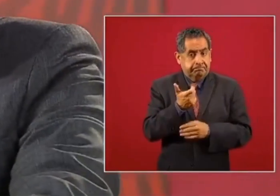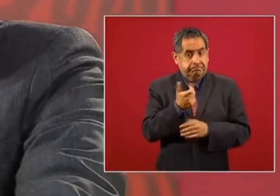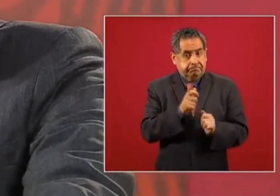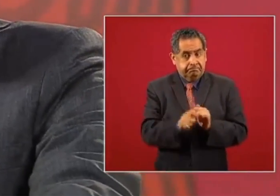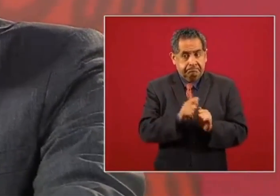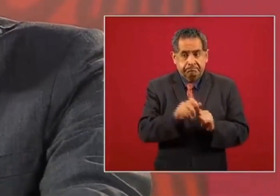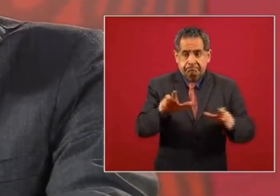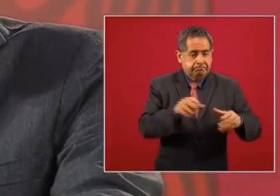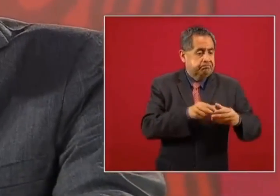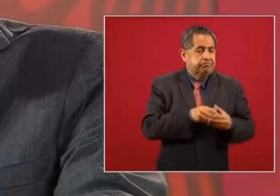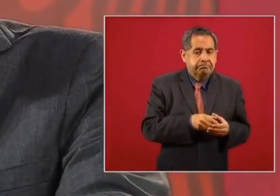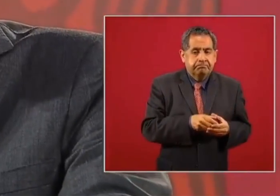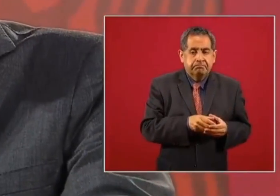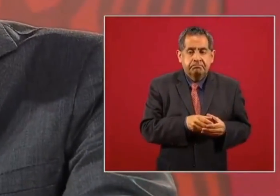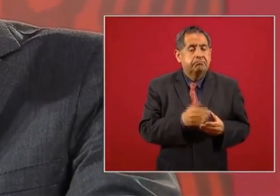y